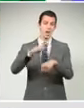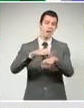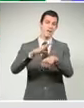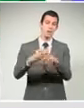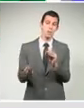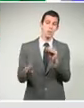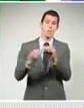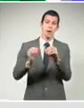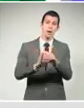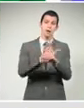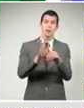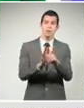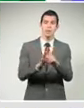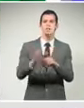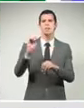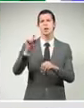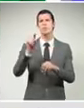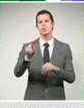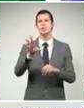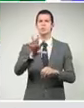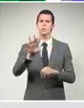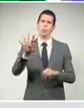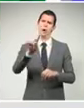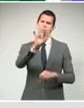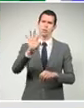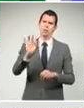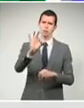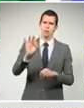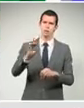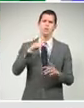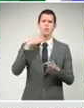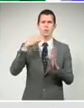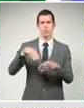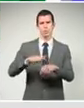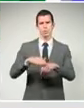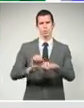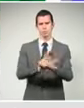0,54%, inferior a la del mundo, que es de